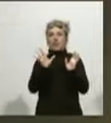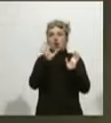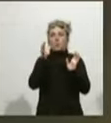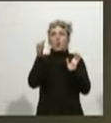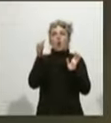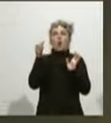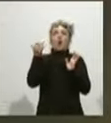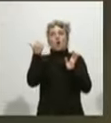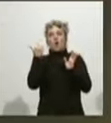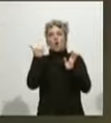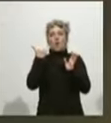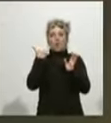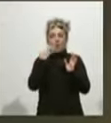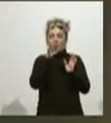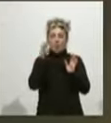mandé a dos de la familia al paro.